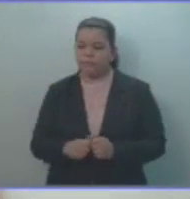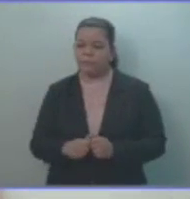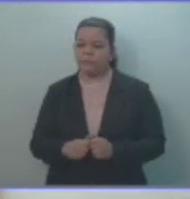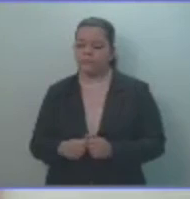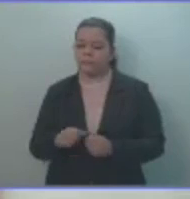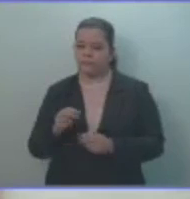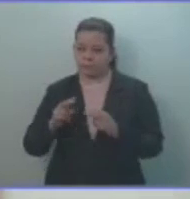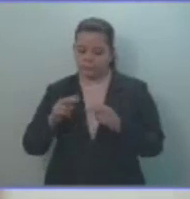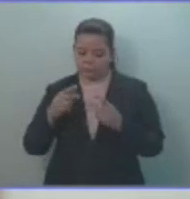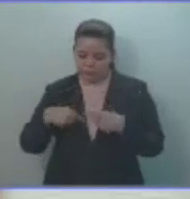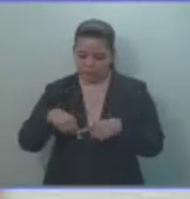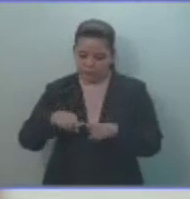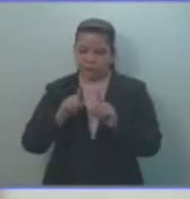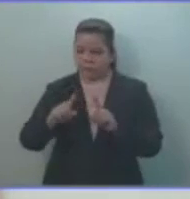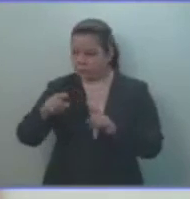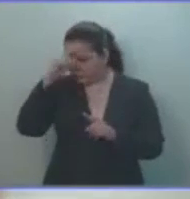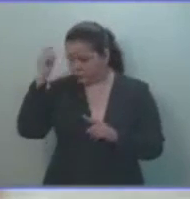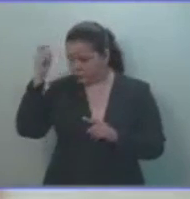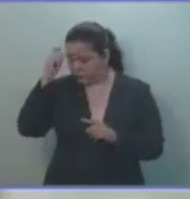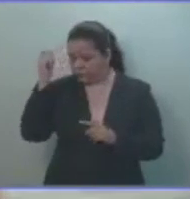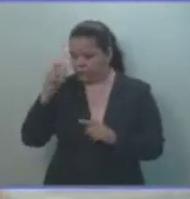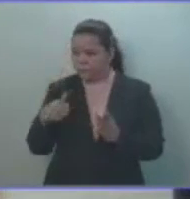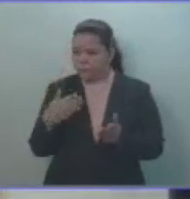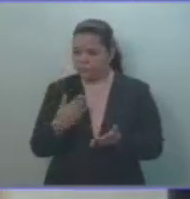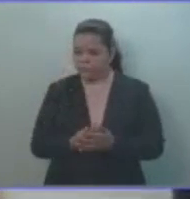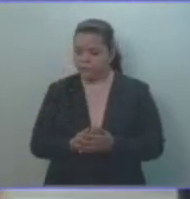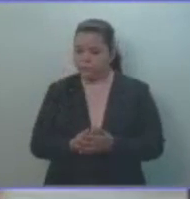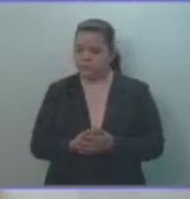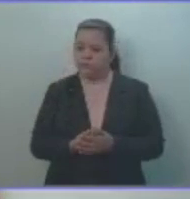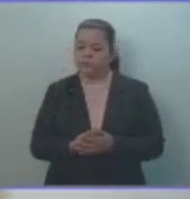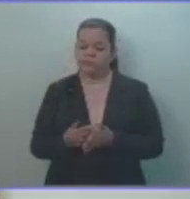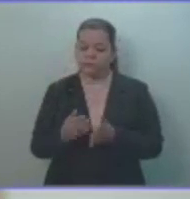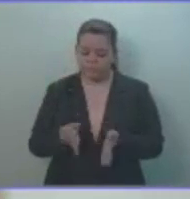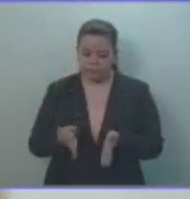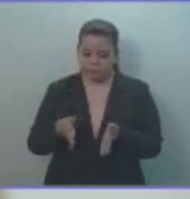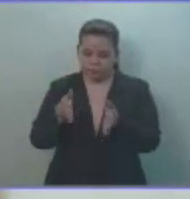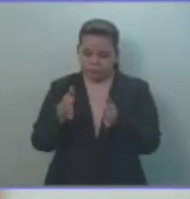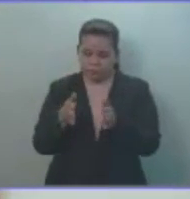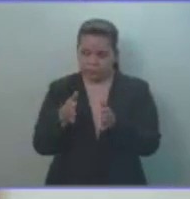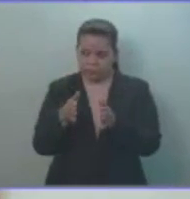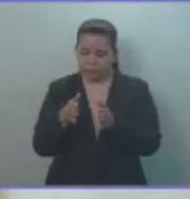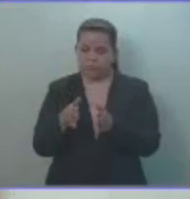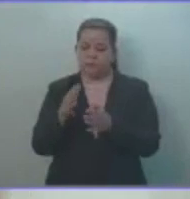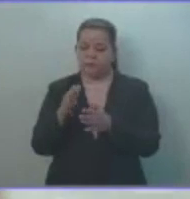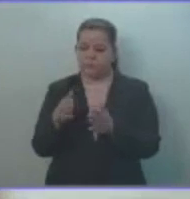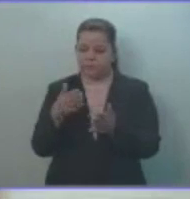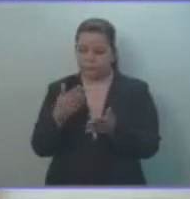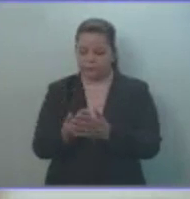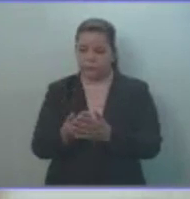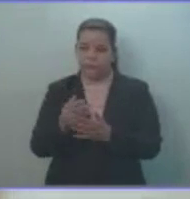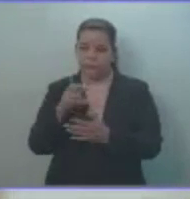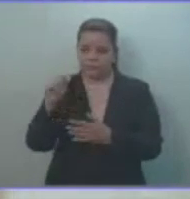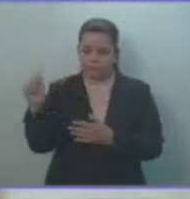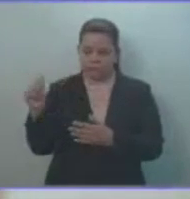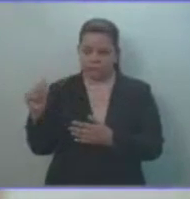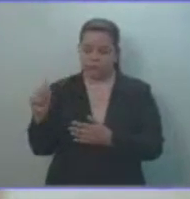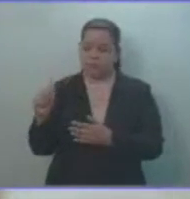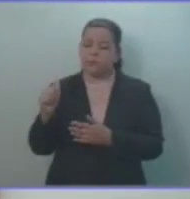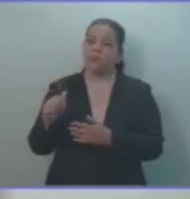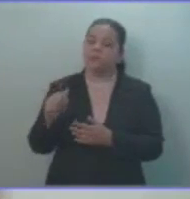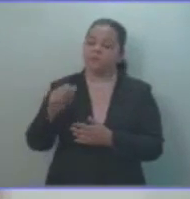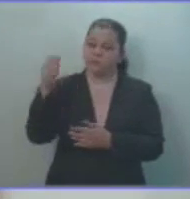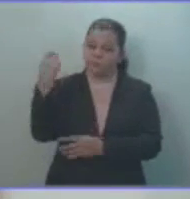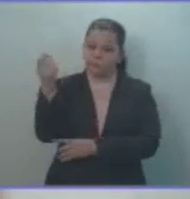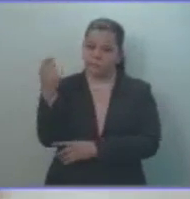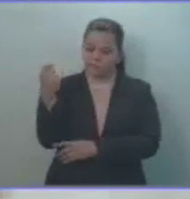La continuación de las obras de ampliación de la carretera y el bypass del Puerto de la Libertad por